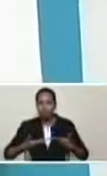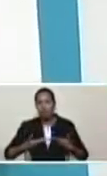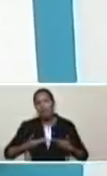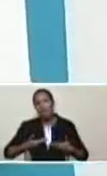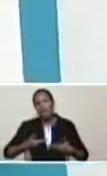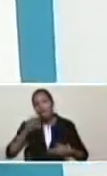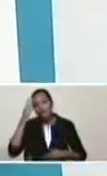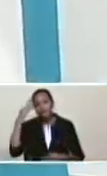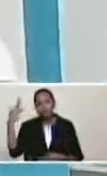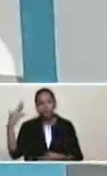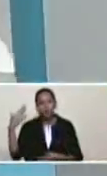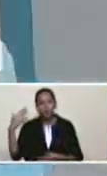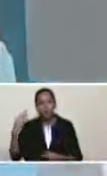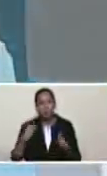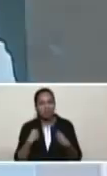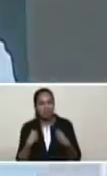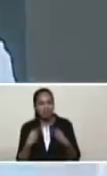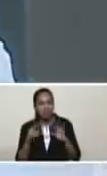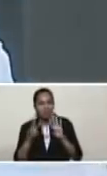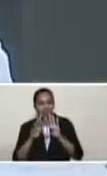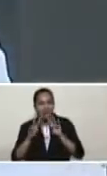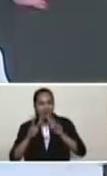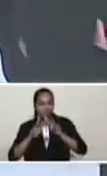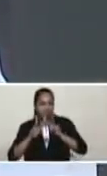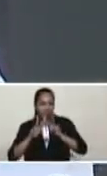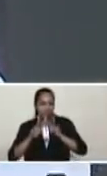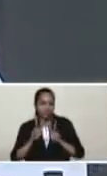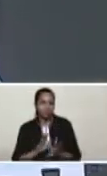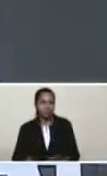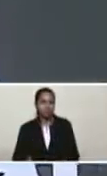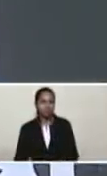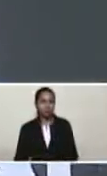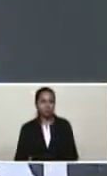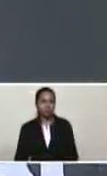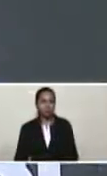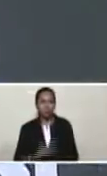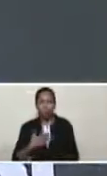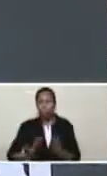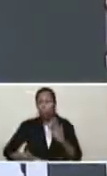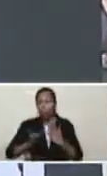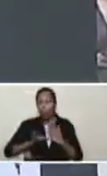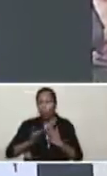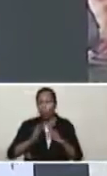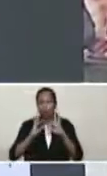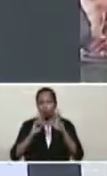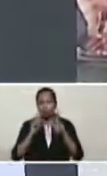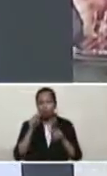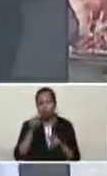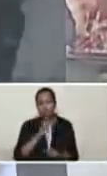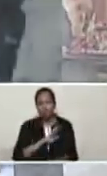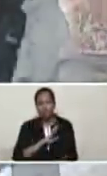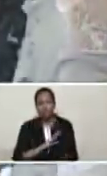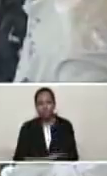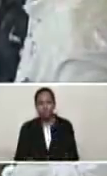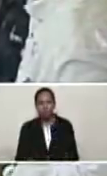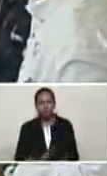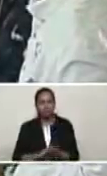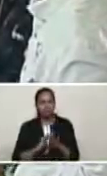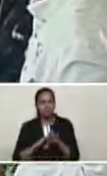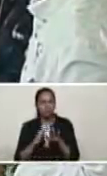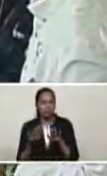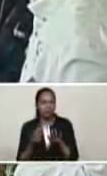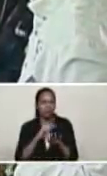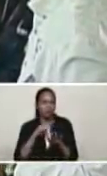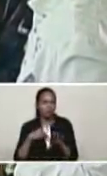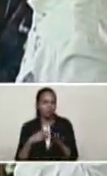de esta vivienda. Es importante comentar esto, ministro, Marisol, Luis, todos. Aquí